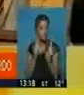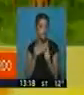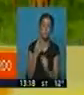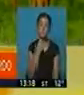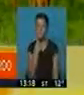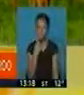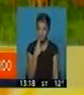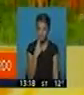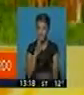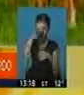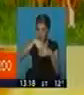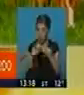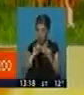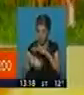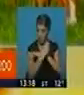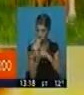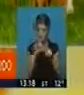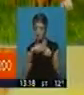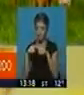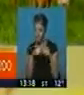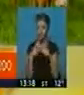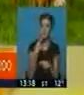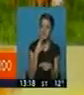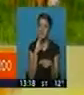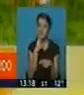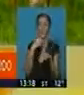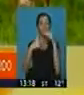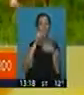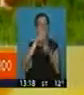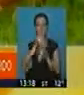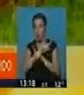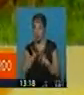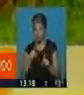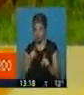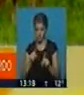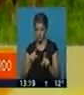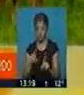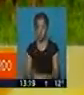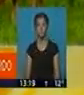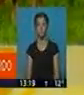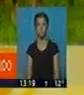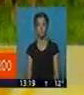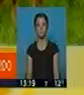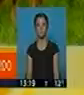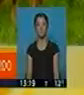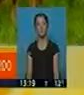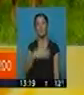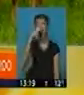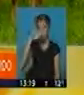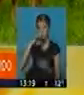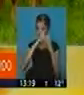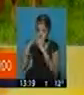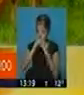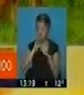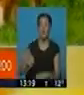idas y vueltas dentro del propio Mercosur para ver cómo si se avanzaba o no se avanzaba en una propuesta de este tipo. Después vino la crisis del